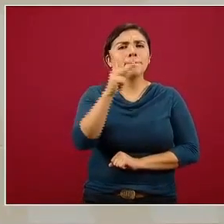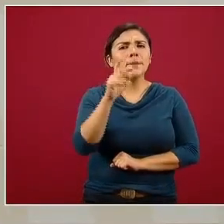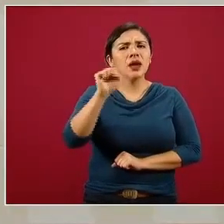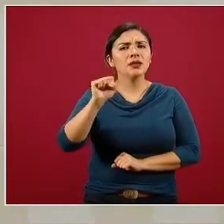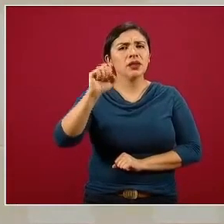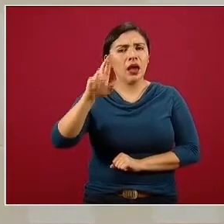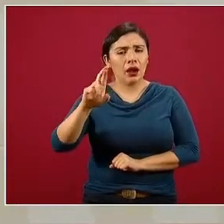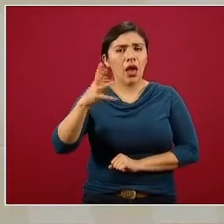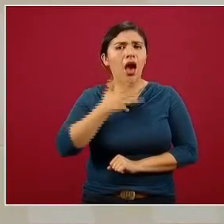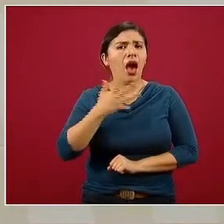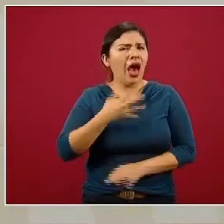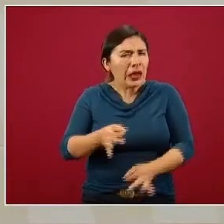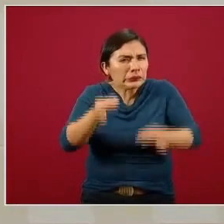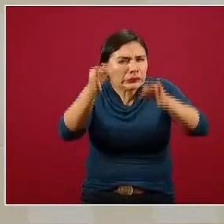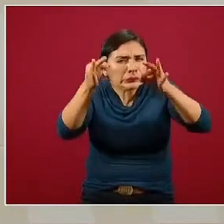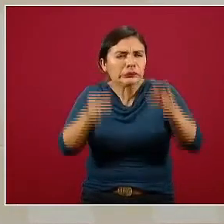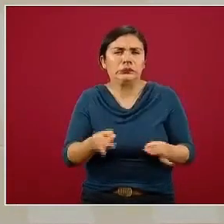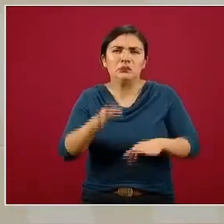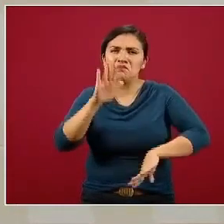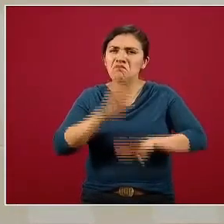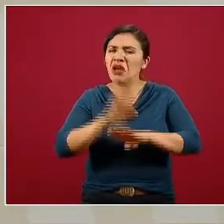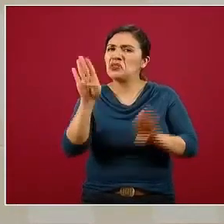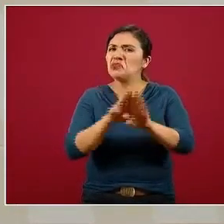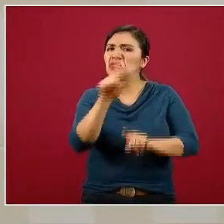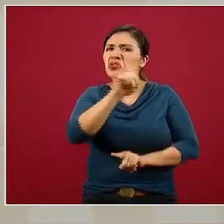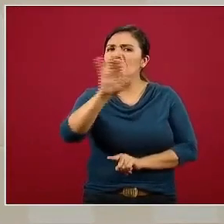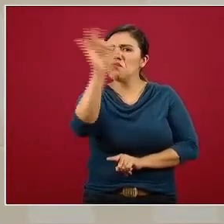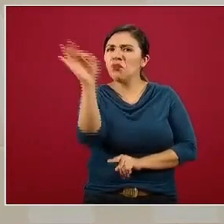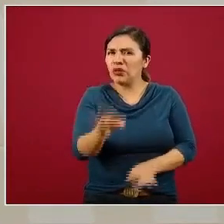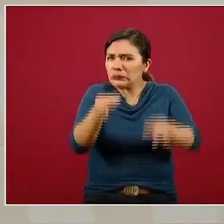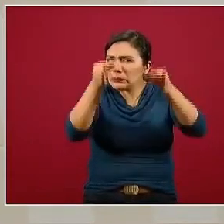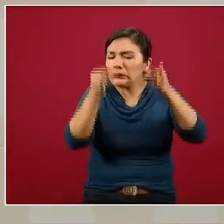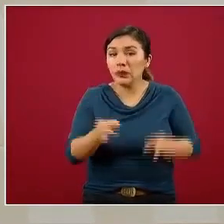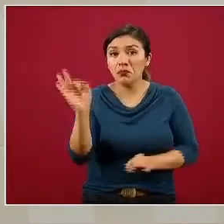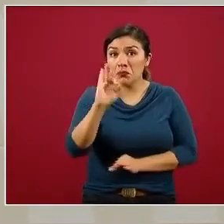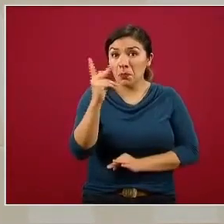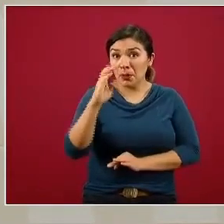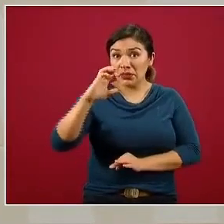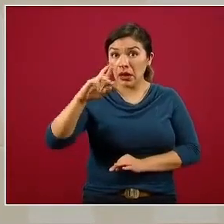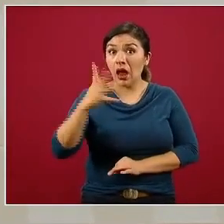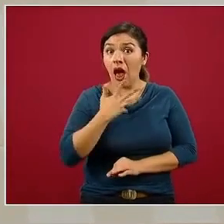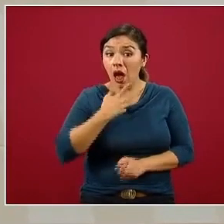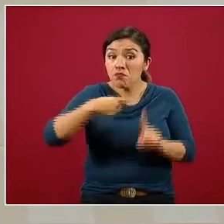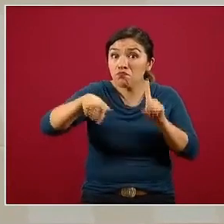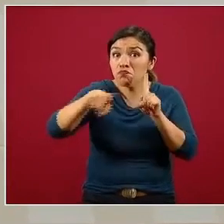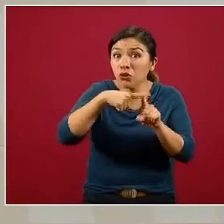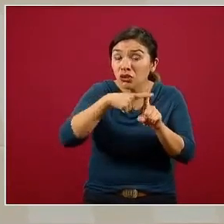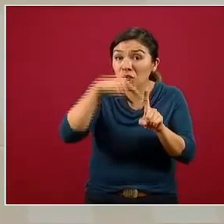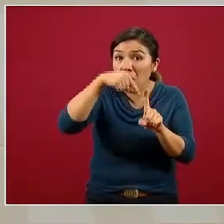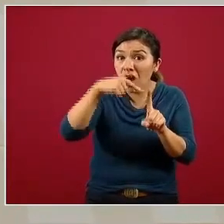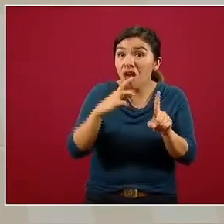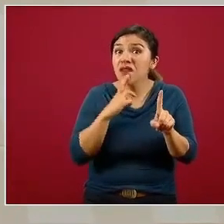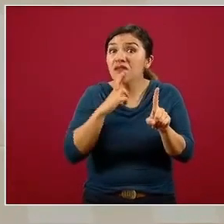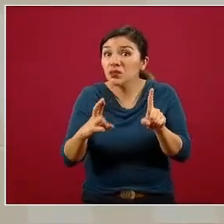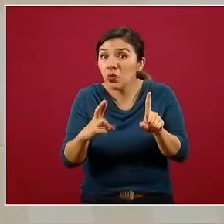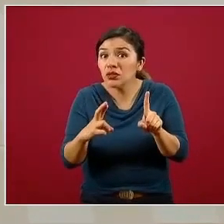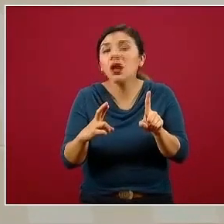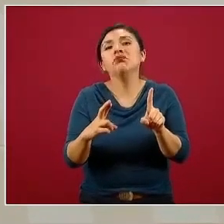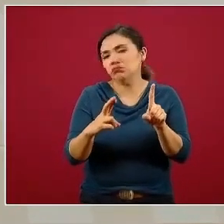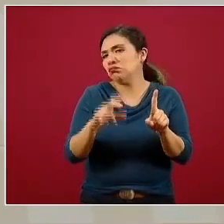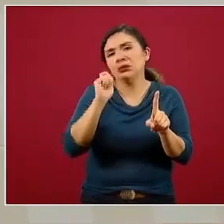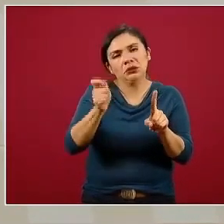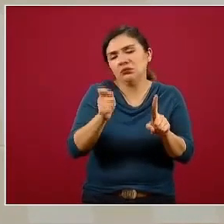muy alta, es prácticamente el 100%, es decir, si un PCR da un positivo, es